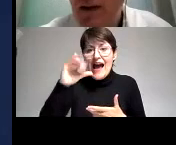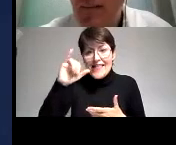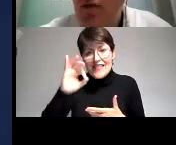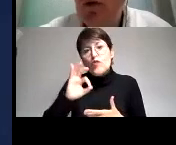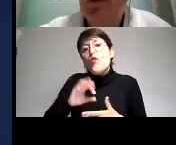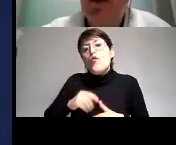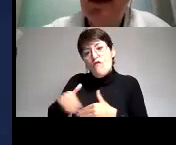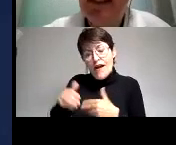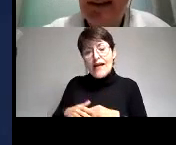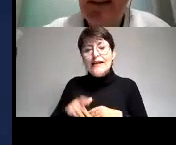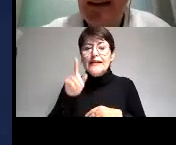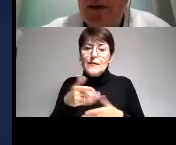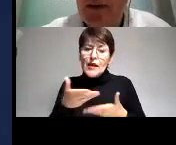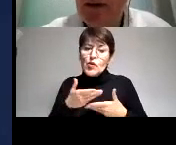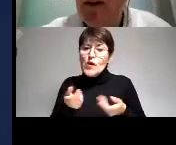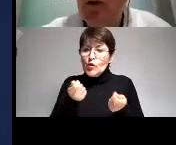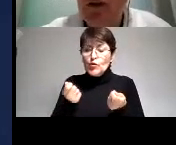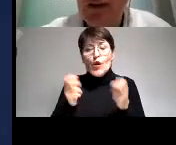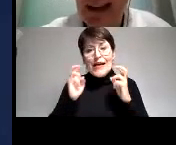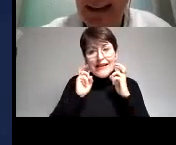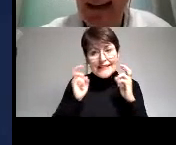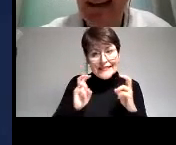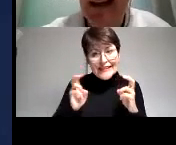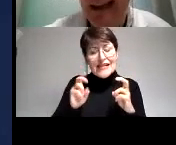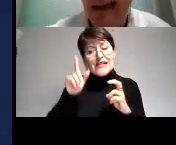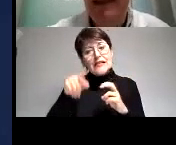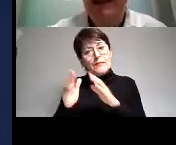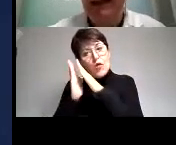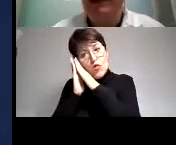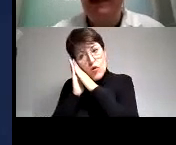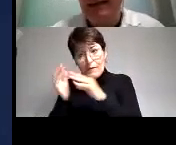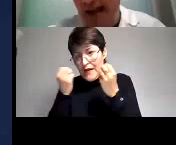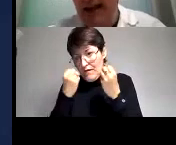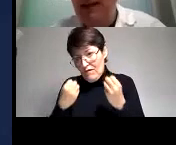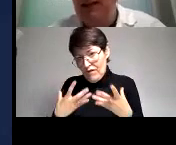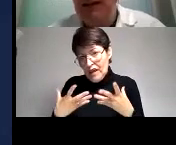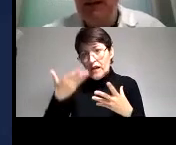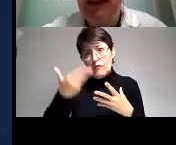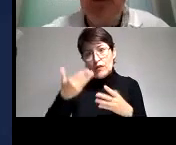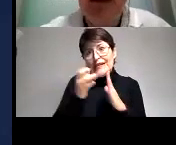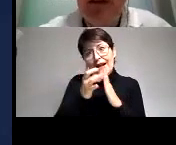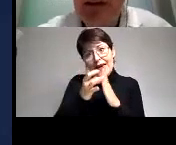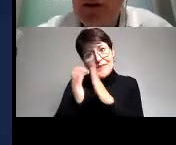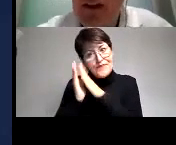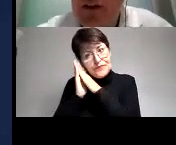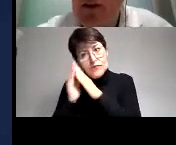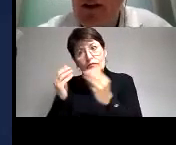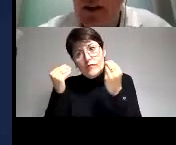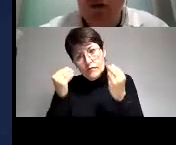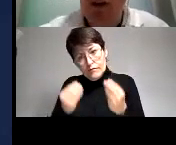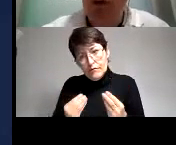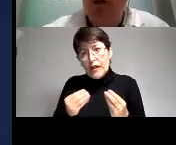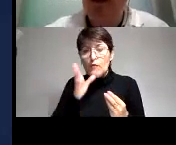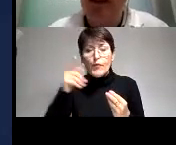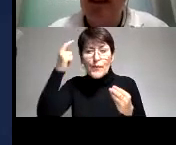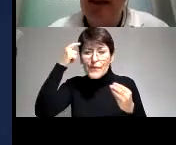se recomienda pues, un control del estrés y las emociones y un sueño de calidad. Aquí hay la implicación de determinados neurotransmisores, que